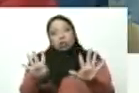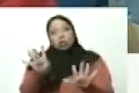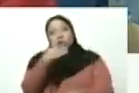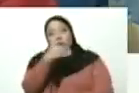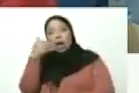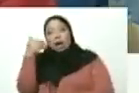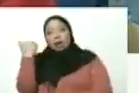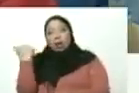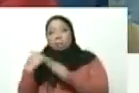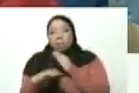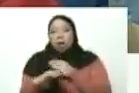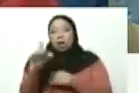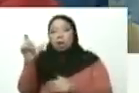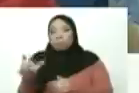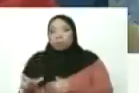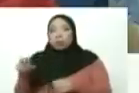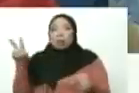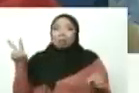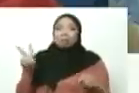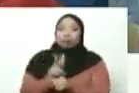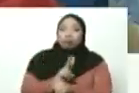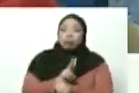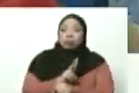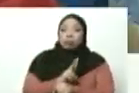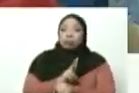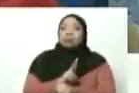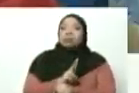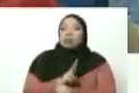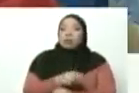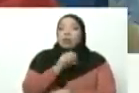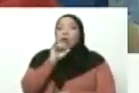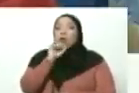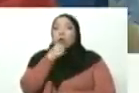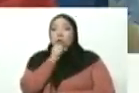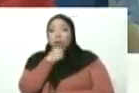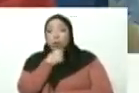parte de nosotros somos personas de la tercera edad jubilados